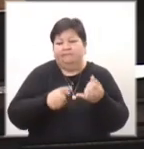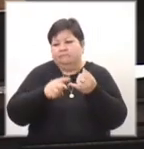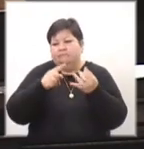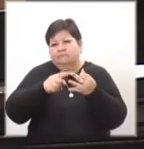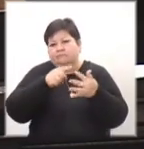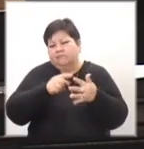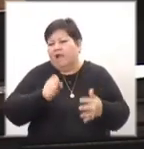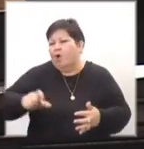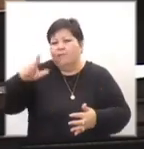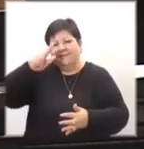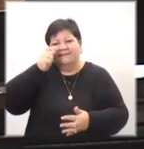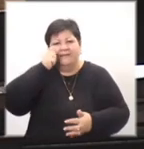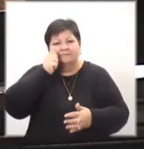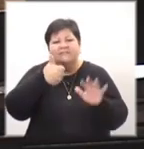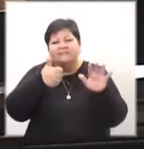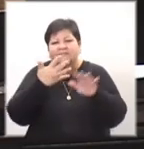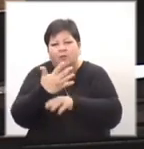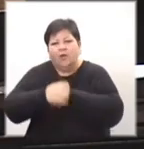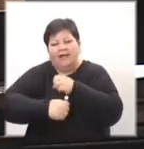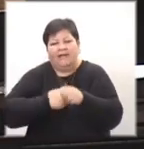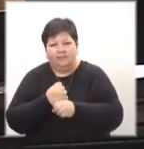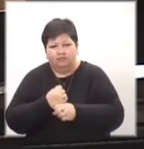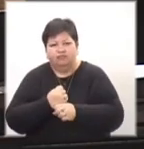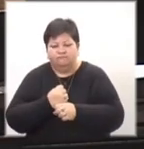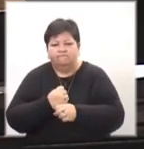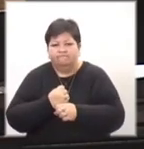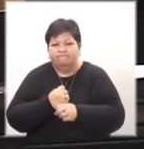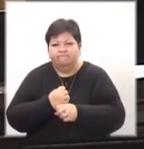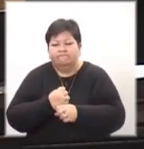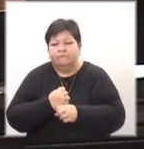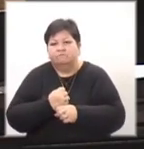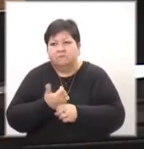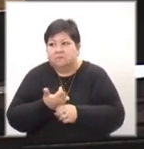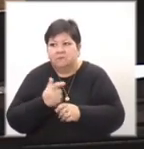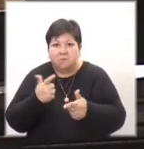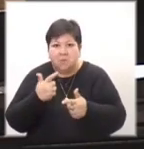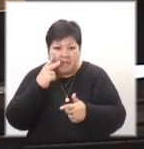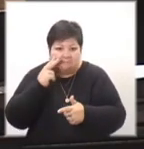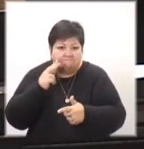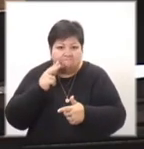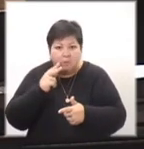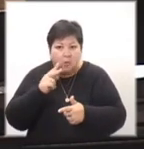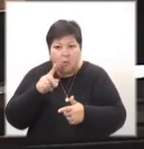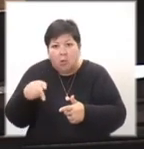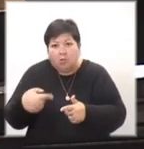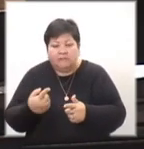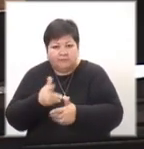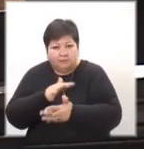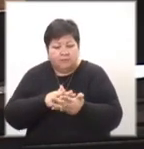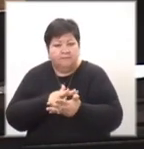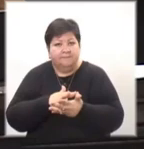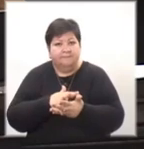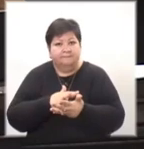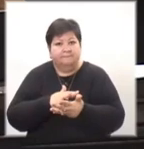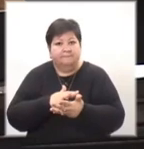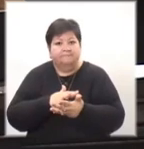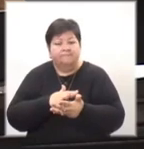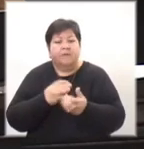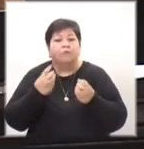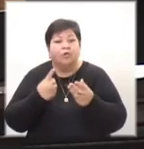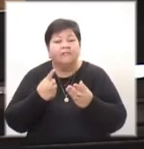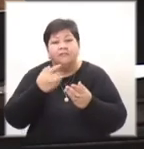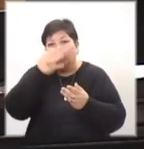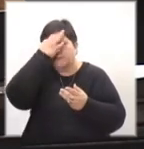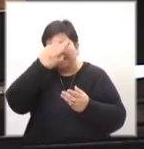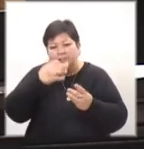se les aumenta la edad de retiro en 5 años sin ninguna contemplación. De hecho, La evidencia empírica presentada en la